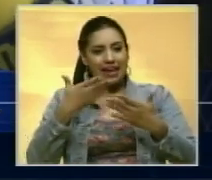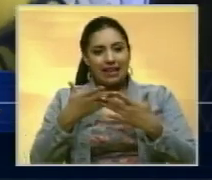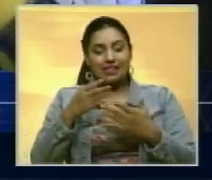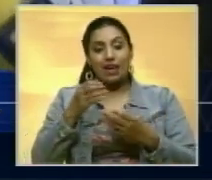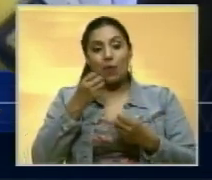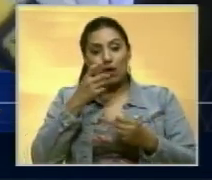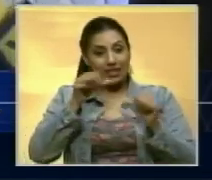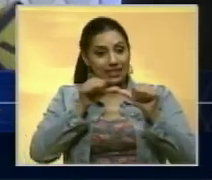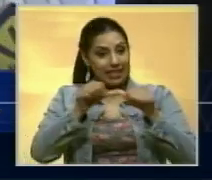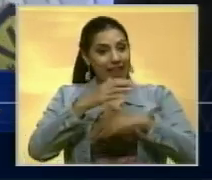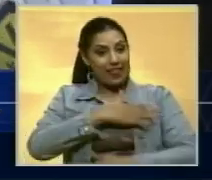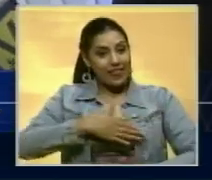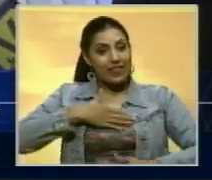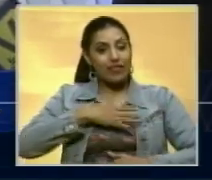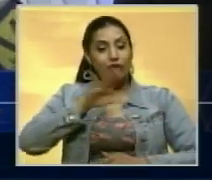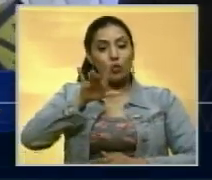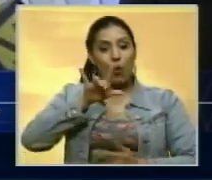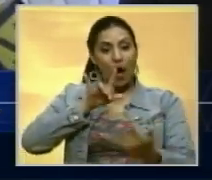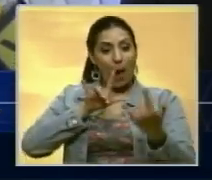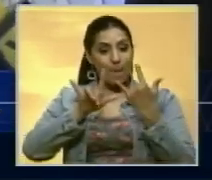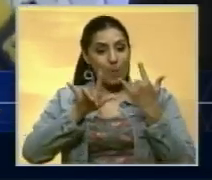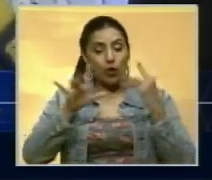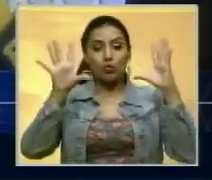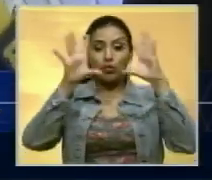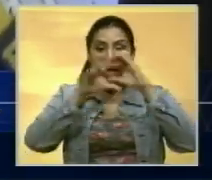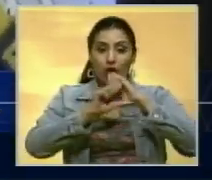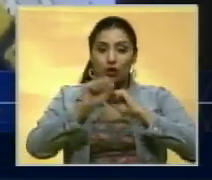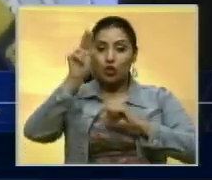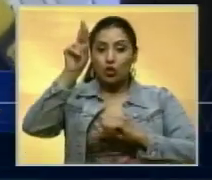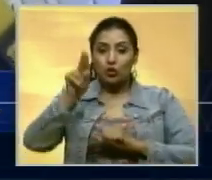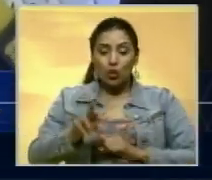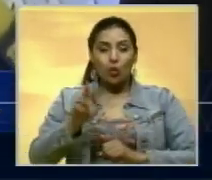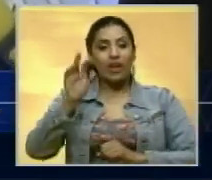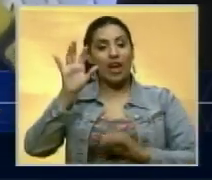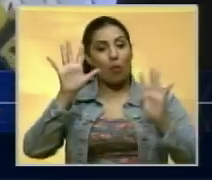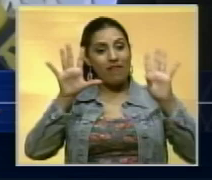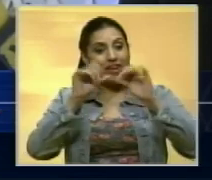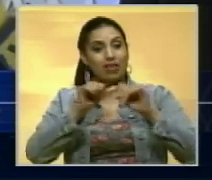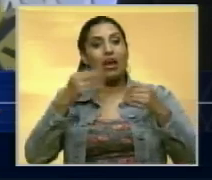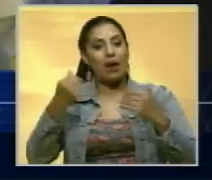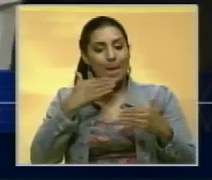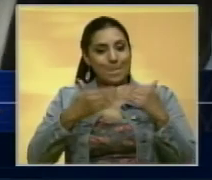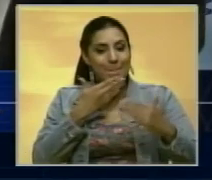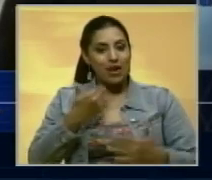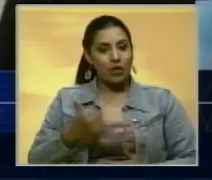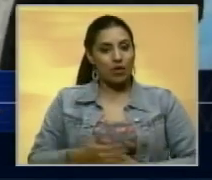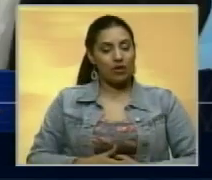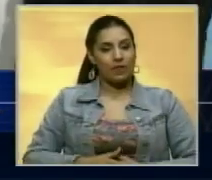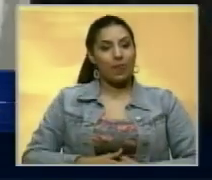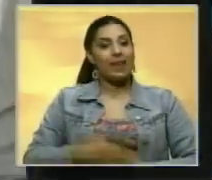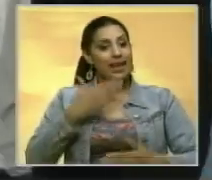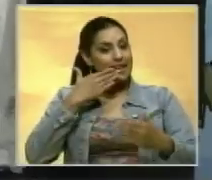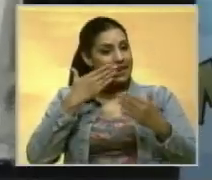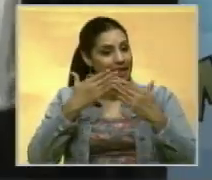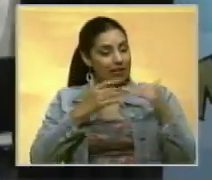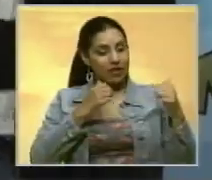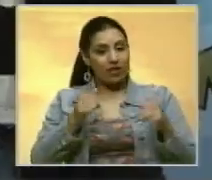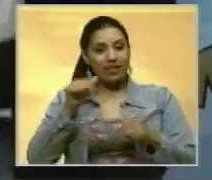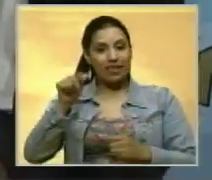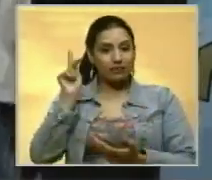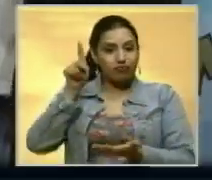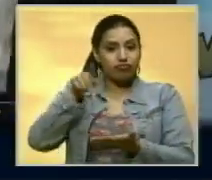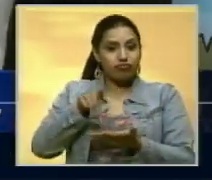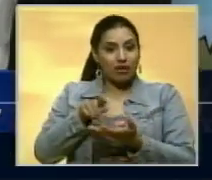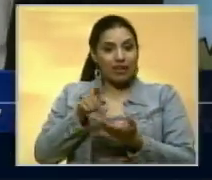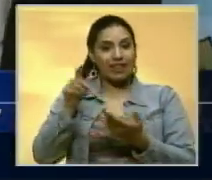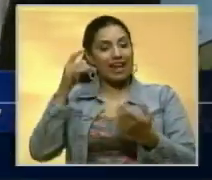Y bueno, que sigan disfrutando de Entre tu amor y mi amor todas las noches a las 9 de la noche, porque ahora es que viene lo bueno. Agradecidísimo de estar acá